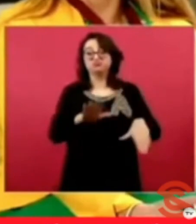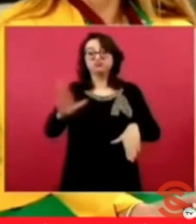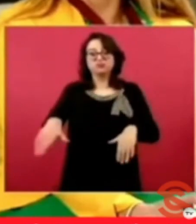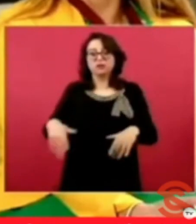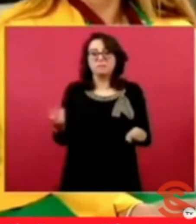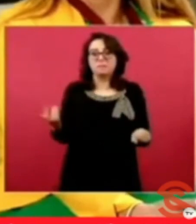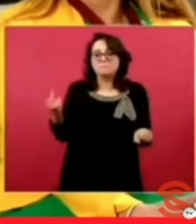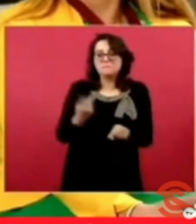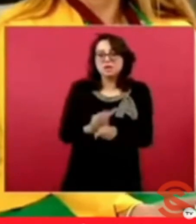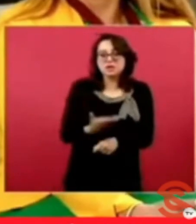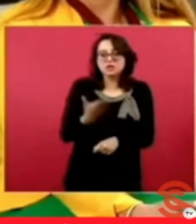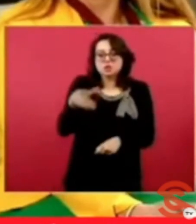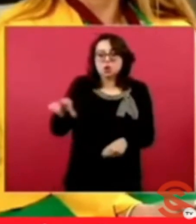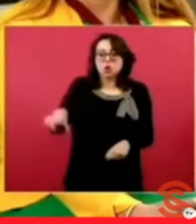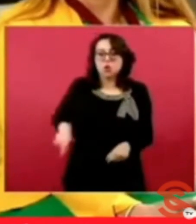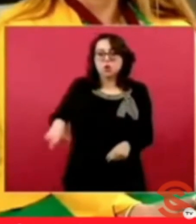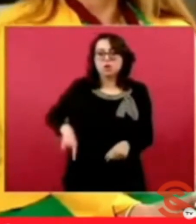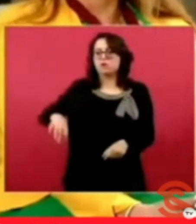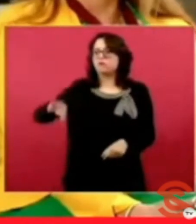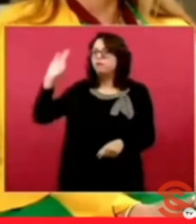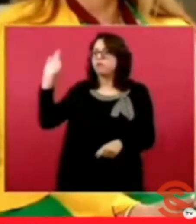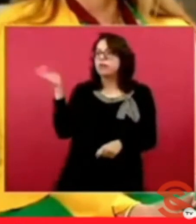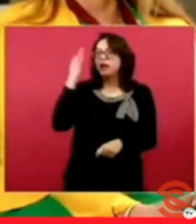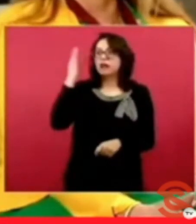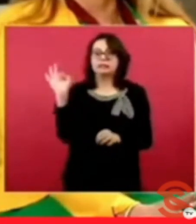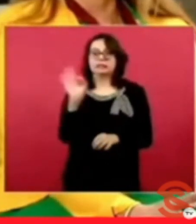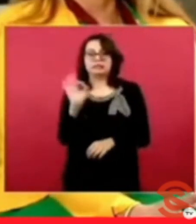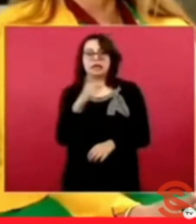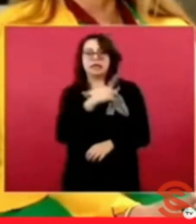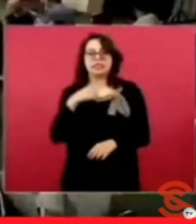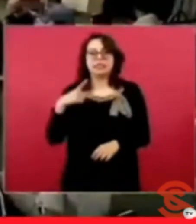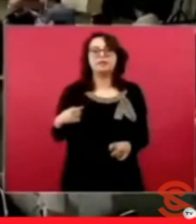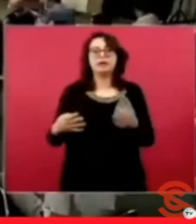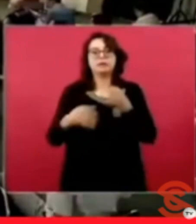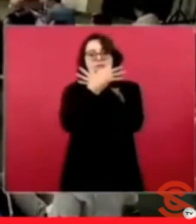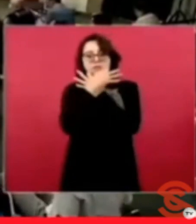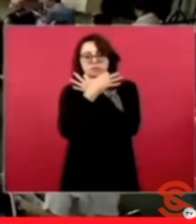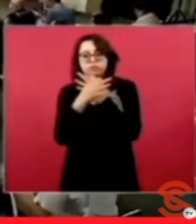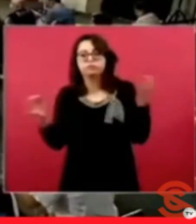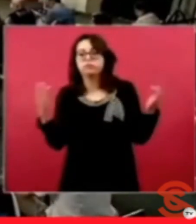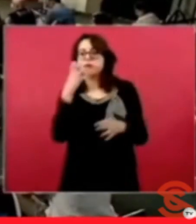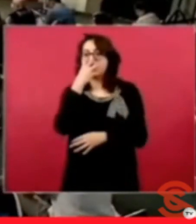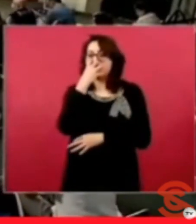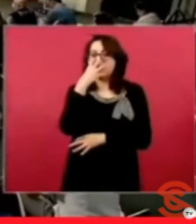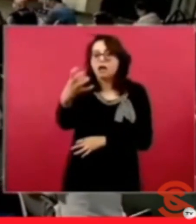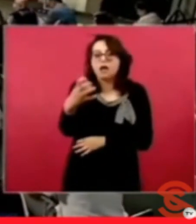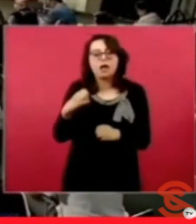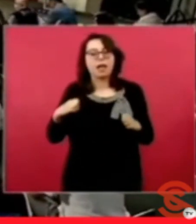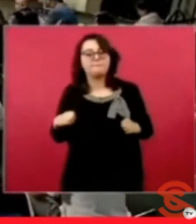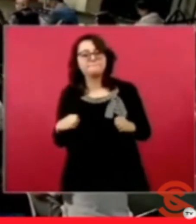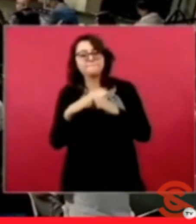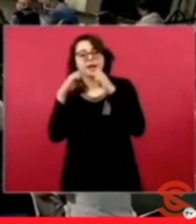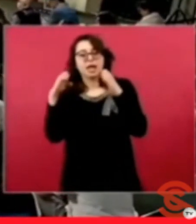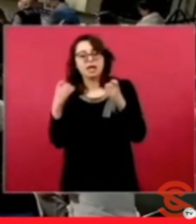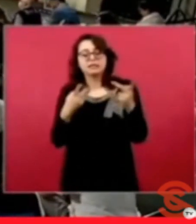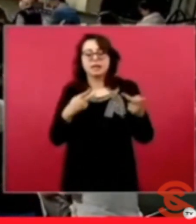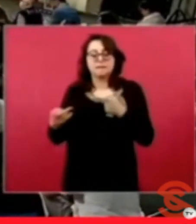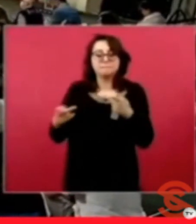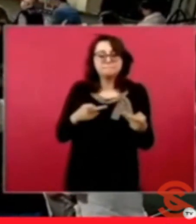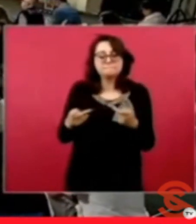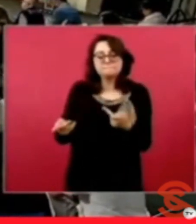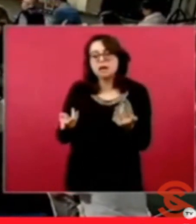una emergencia y qué plan tiene Protección Civil? Se está haciendo una campaña